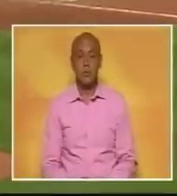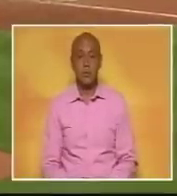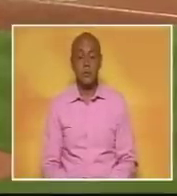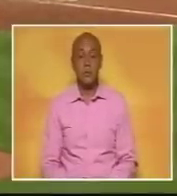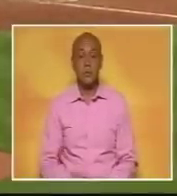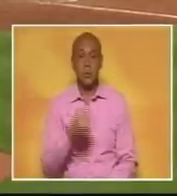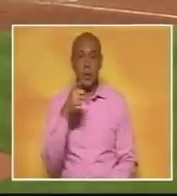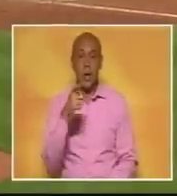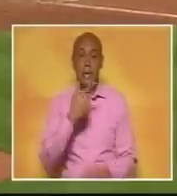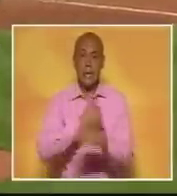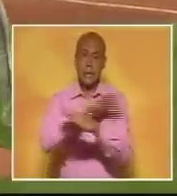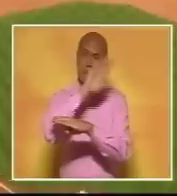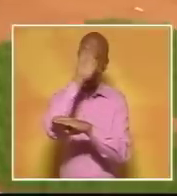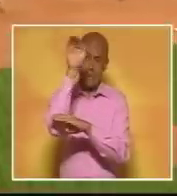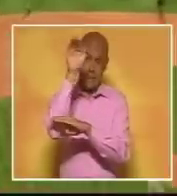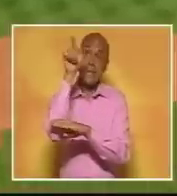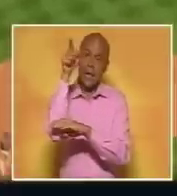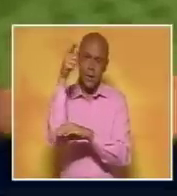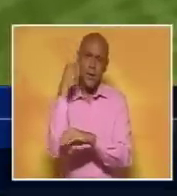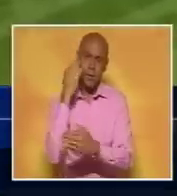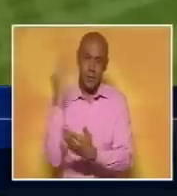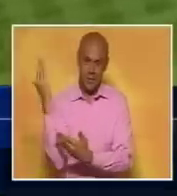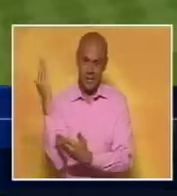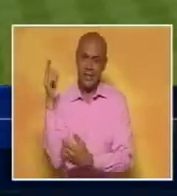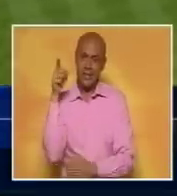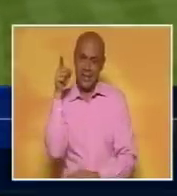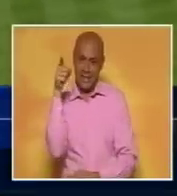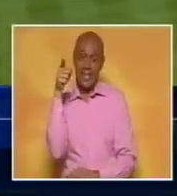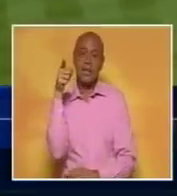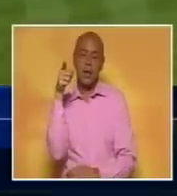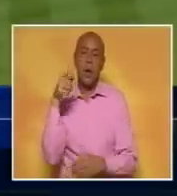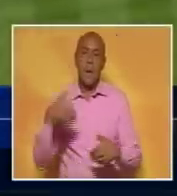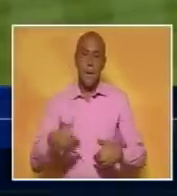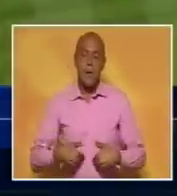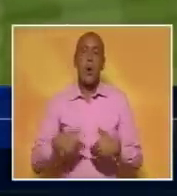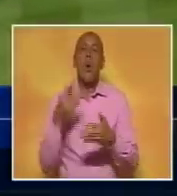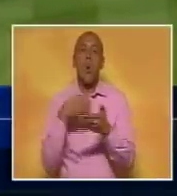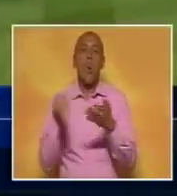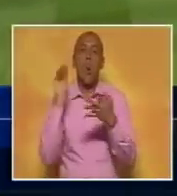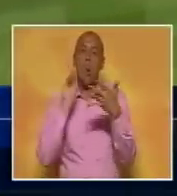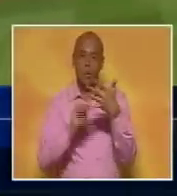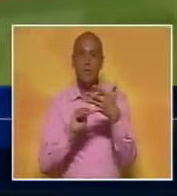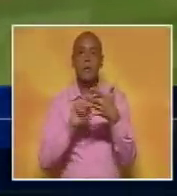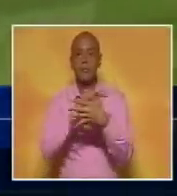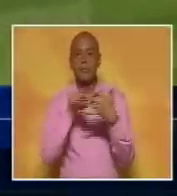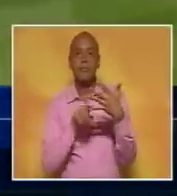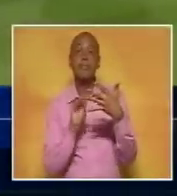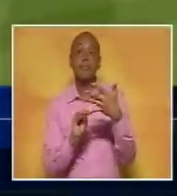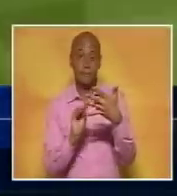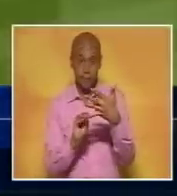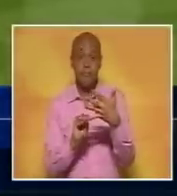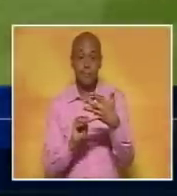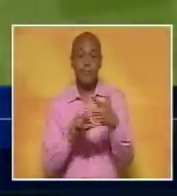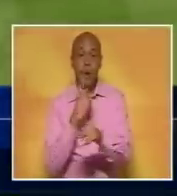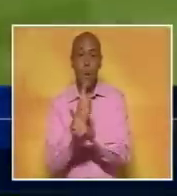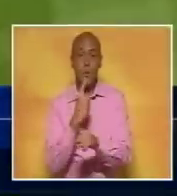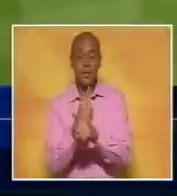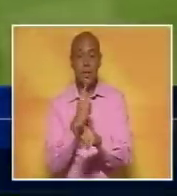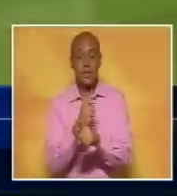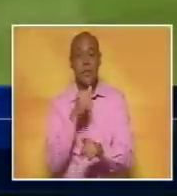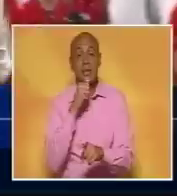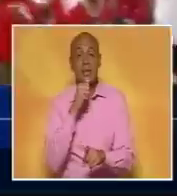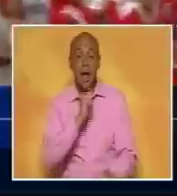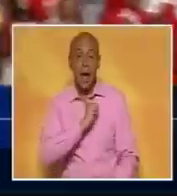Este elevado de sacrificio de Yadier Molina ha obligado a que haya un quinto juego en la serie entre Cardenales de San Luis y Bravos de Atlanta. Victoria